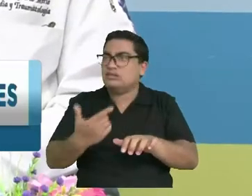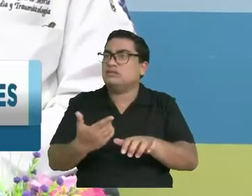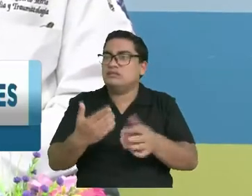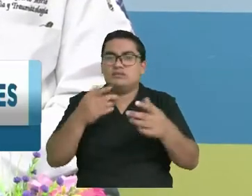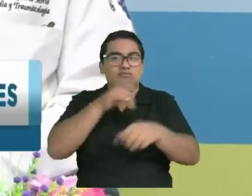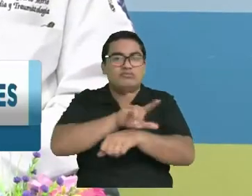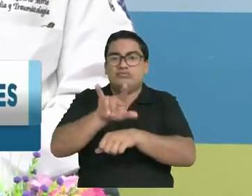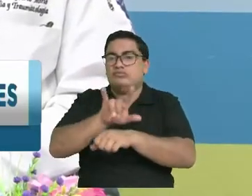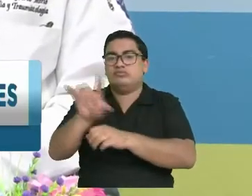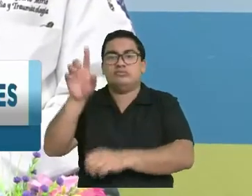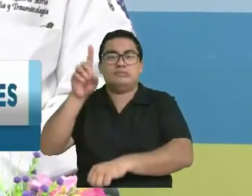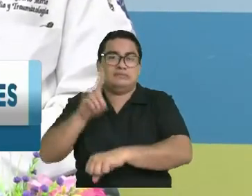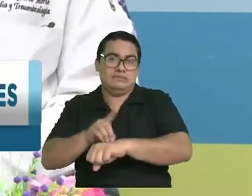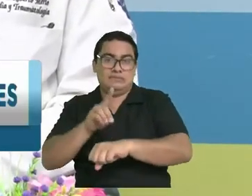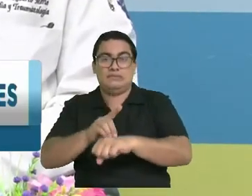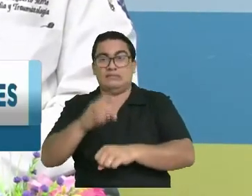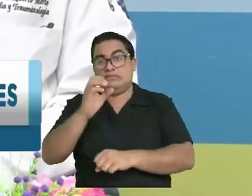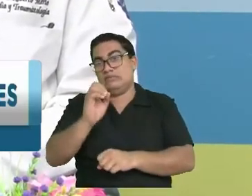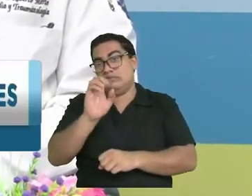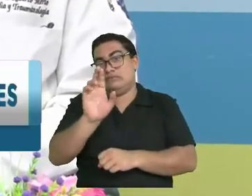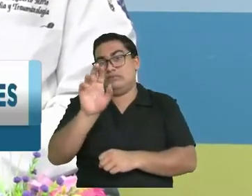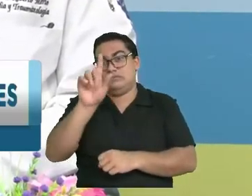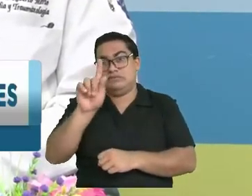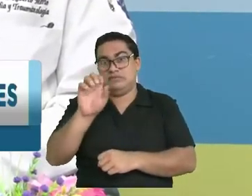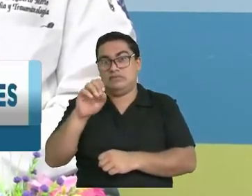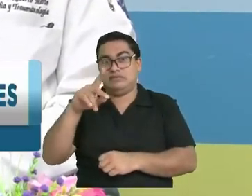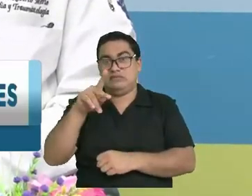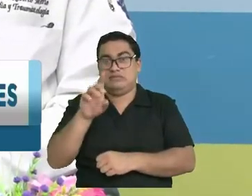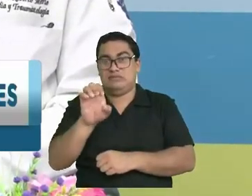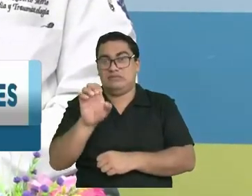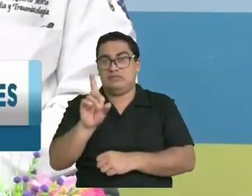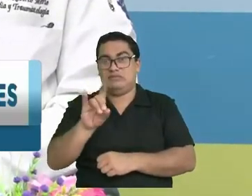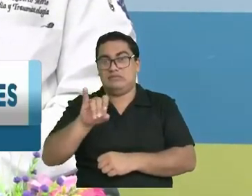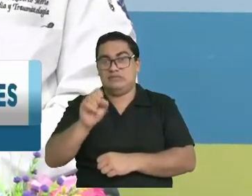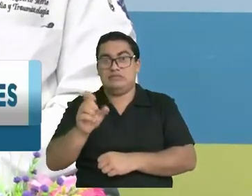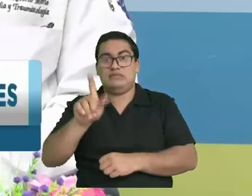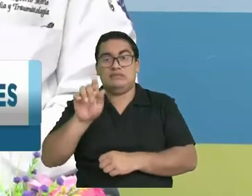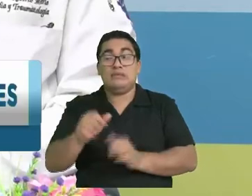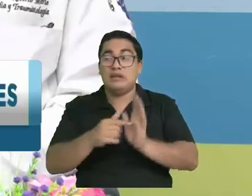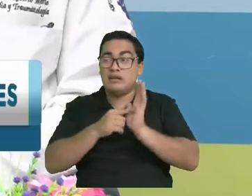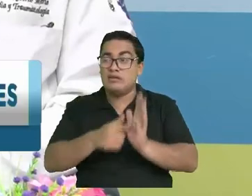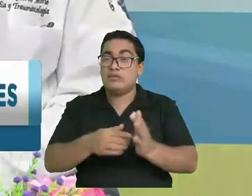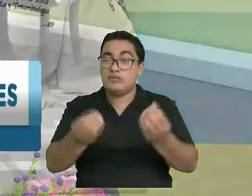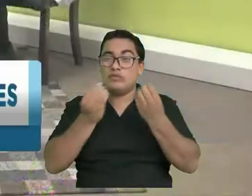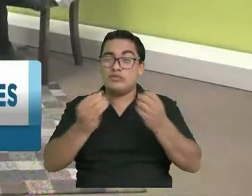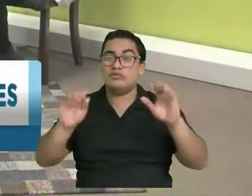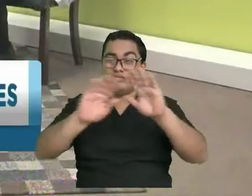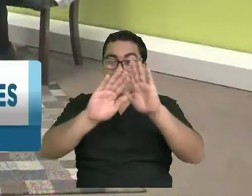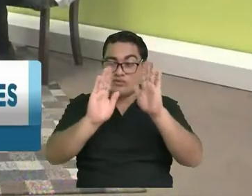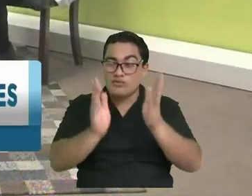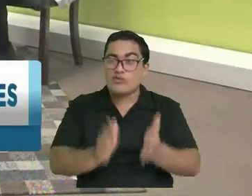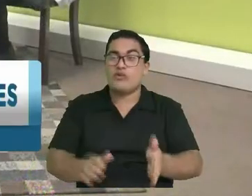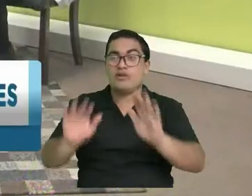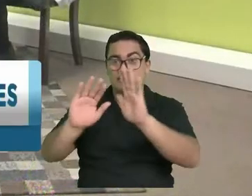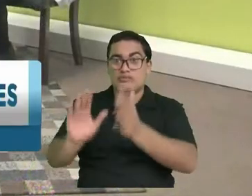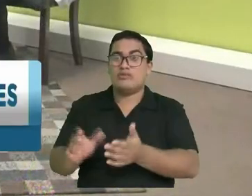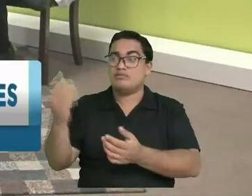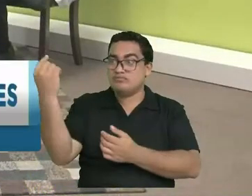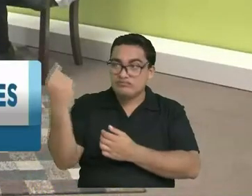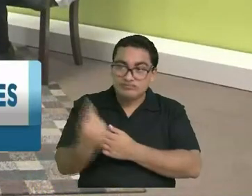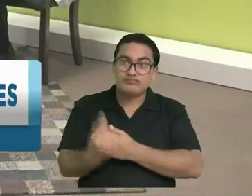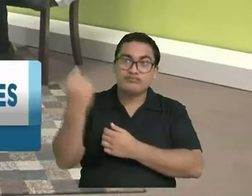debe acudir al ortopedista. Precisamente, ¿qué tan frecuentes son las consultas, doctor, de las mujeres por este